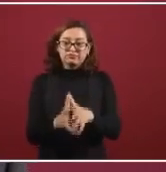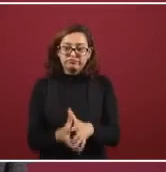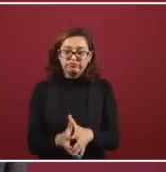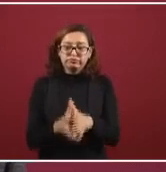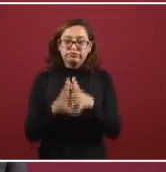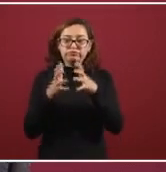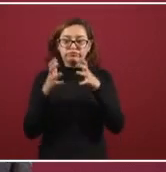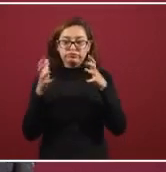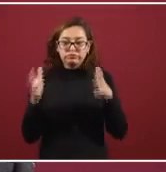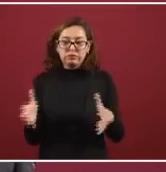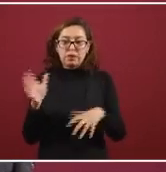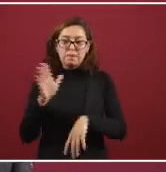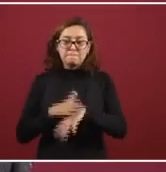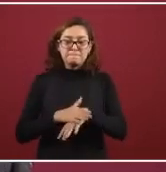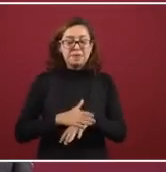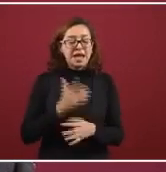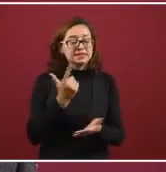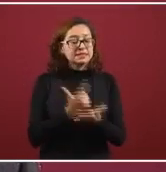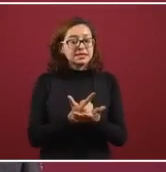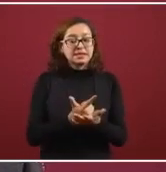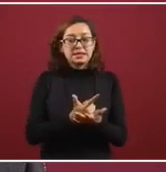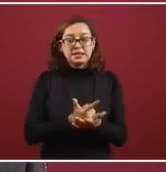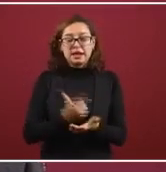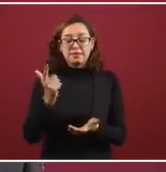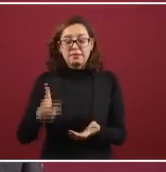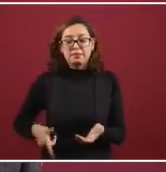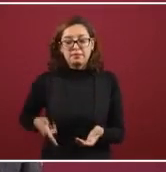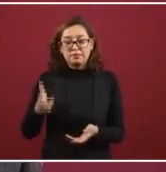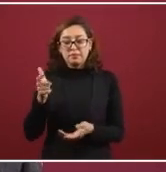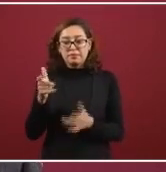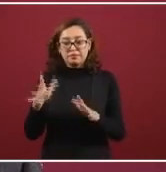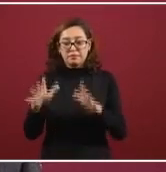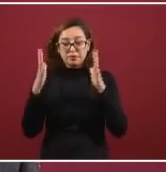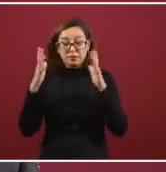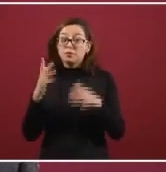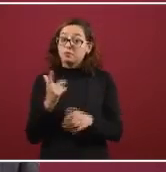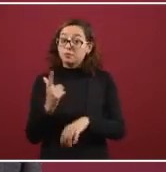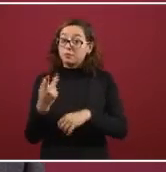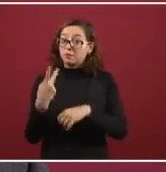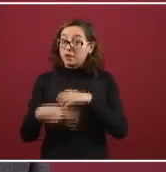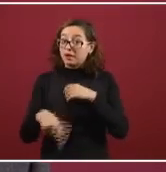marcado, en especial en armas de asalto, que son muy peligrosas.